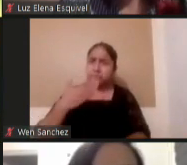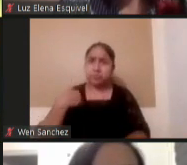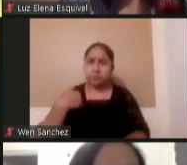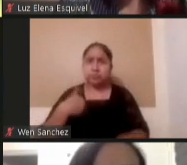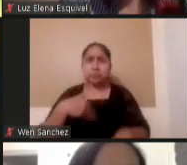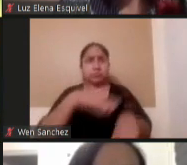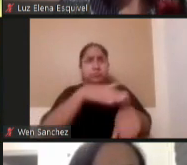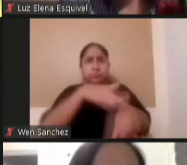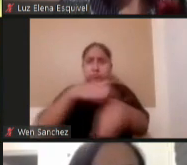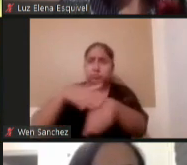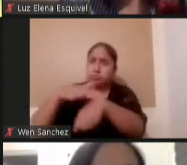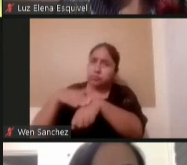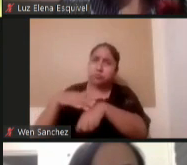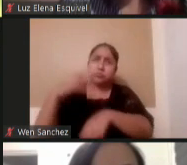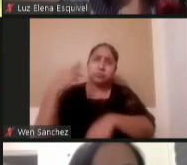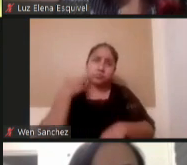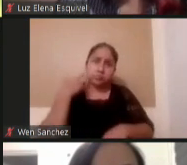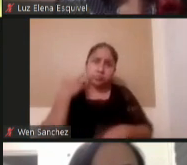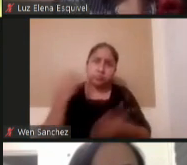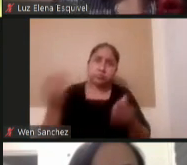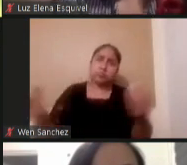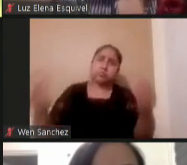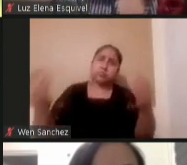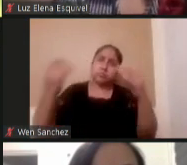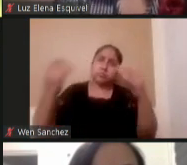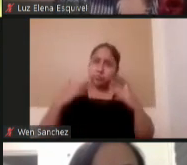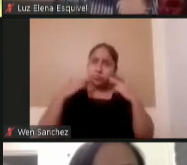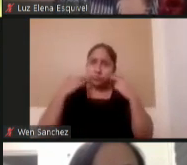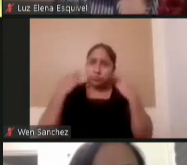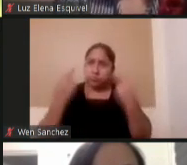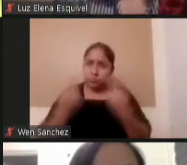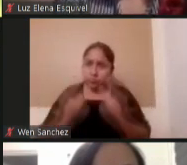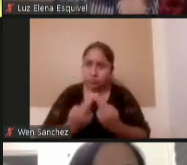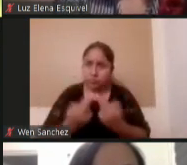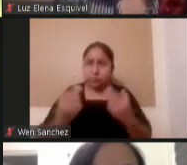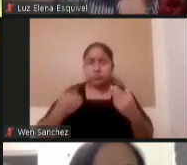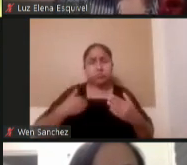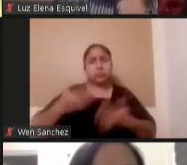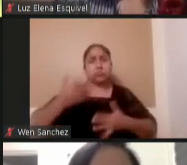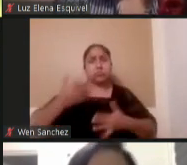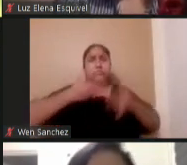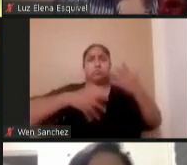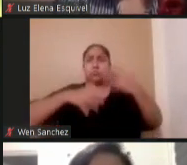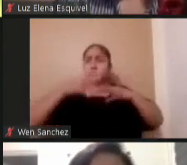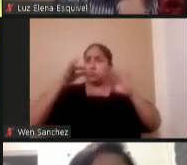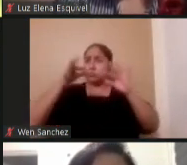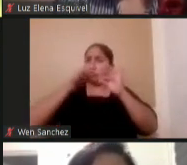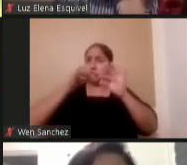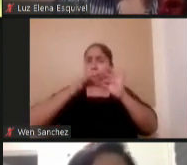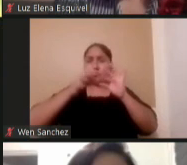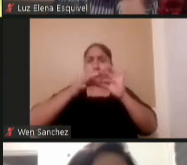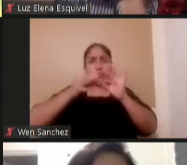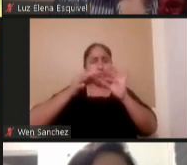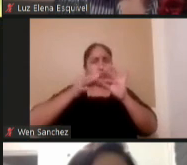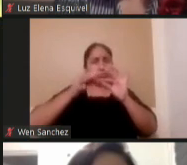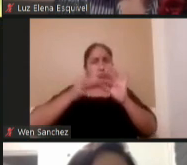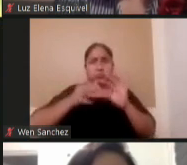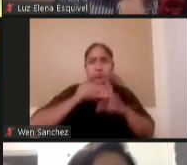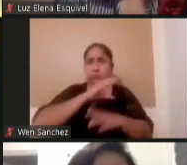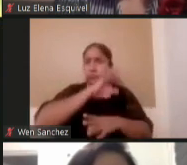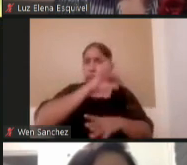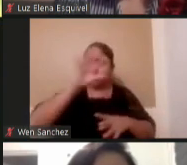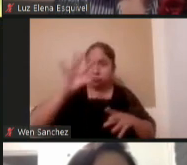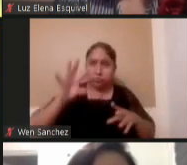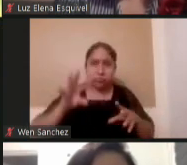regidoras. Harán una reunión en donde pueda expresarles la estrategia que como